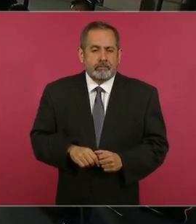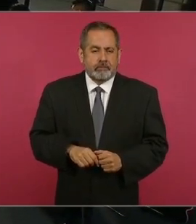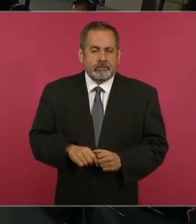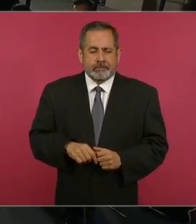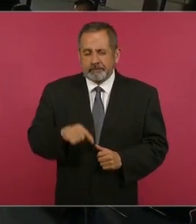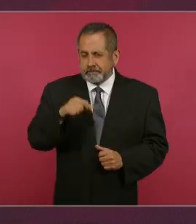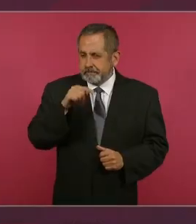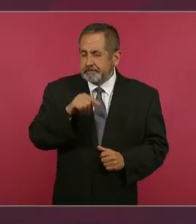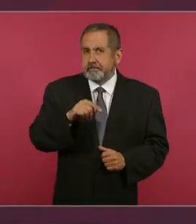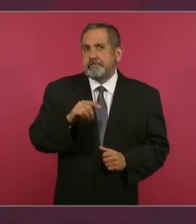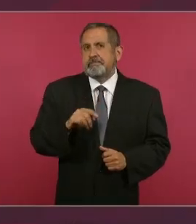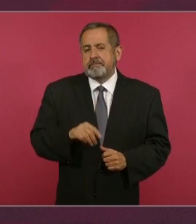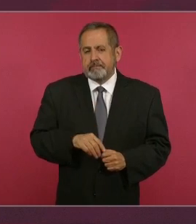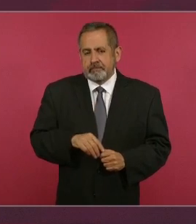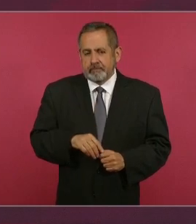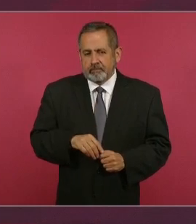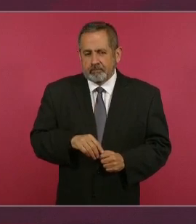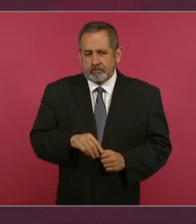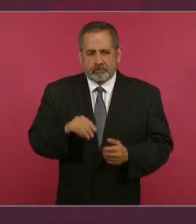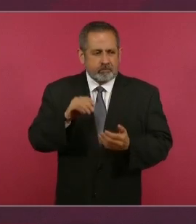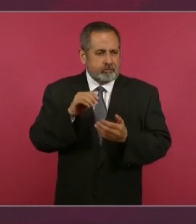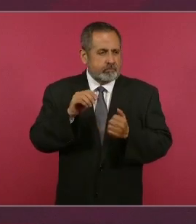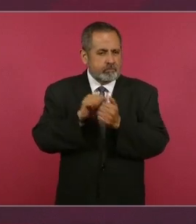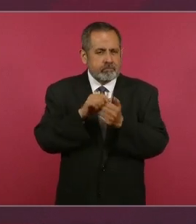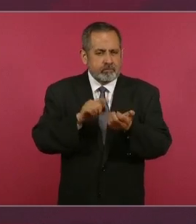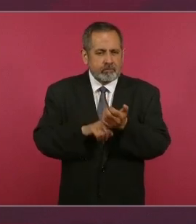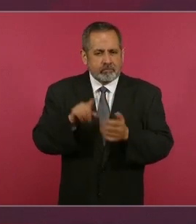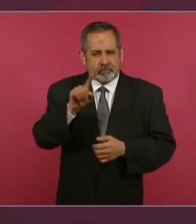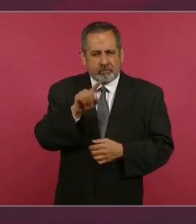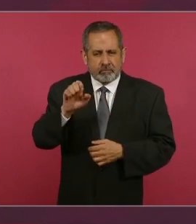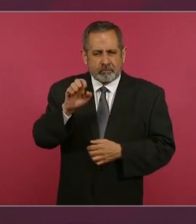estableció con Zedillo.